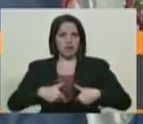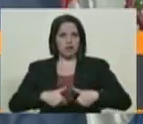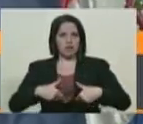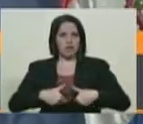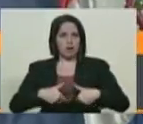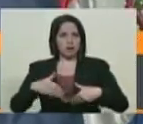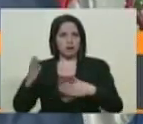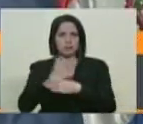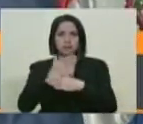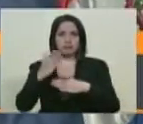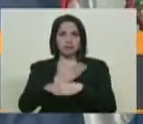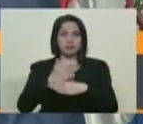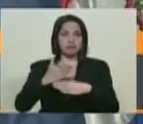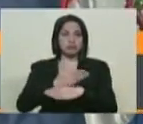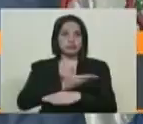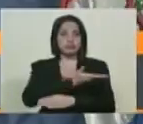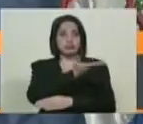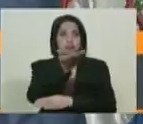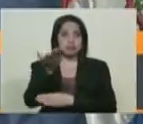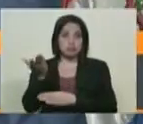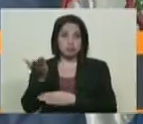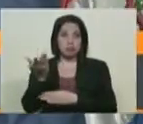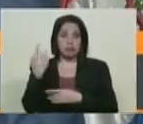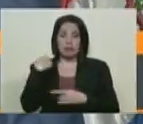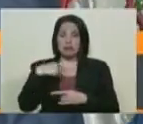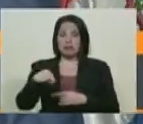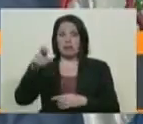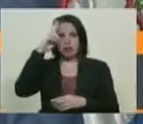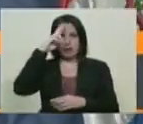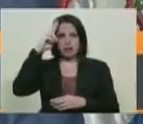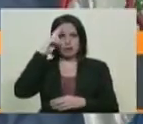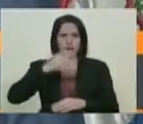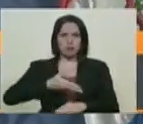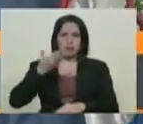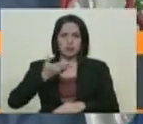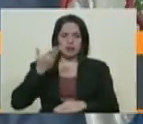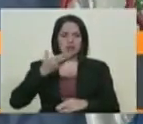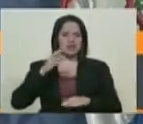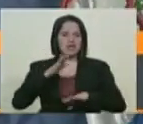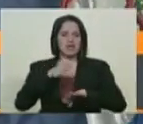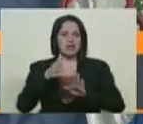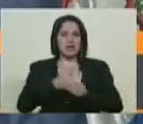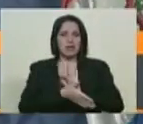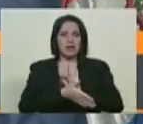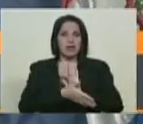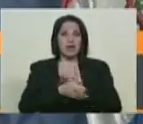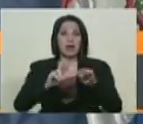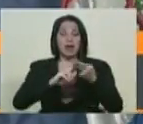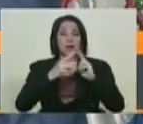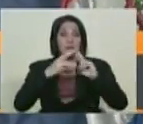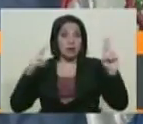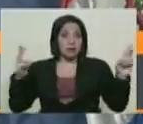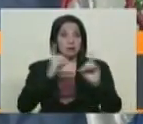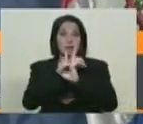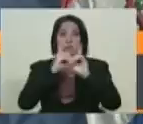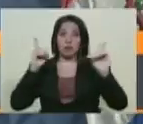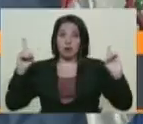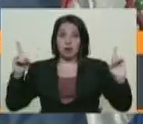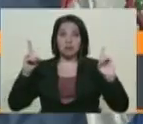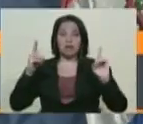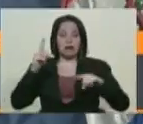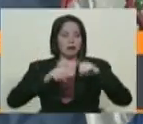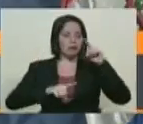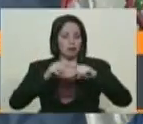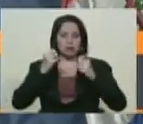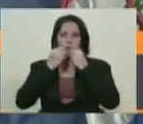compartido que tiene como razón esencial la paz, la democracia y el bienestar del